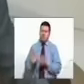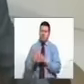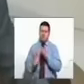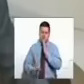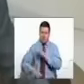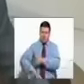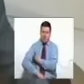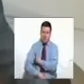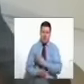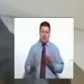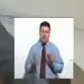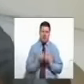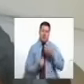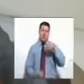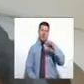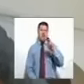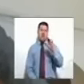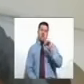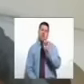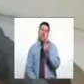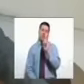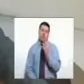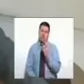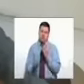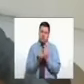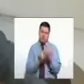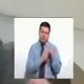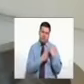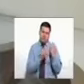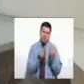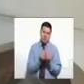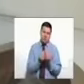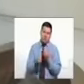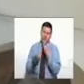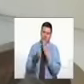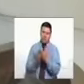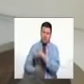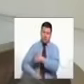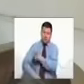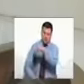indican que el señor ministro Mauricio Cárdenas no debería estar hoy en el cargo que tiene. Muchas gracias.